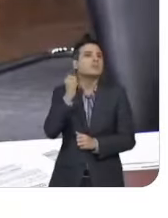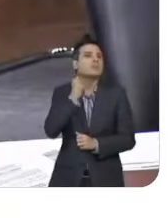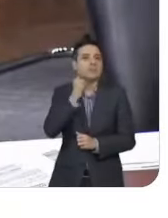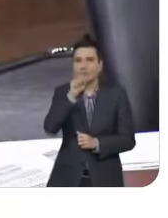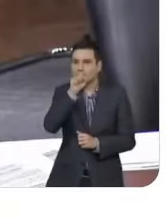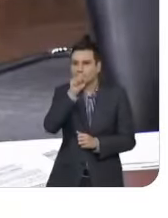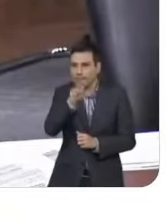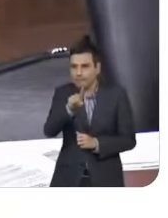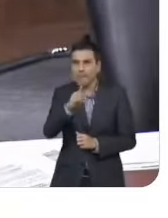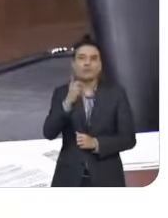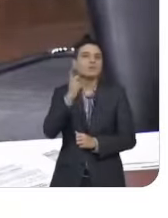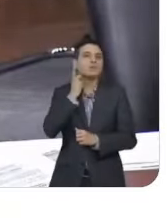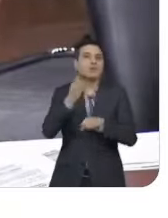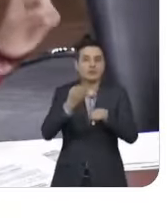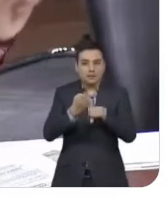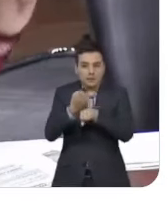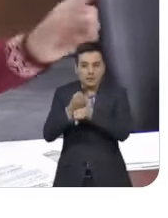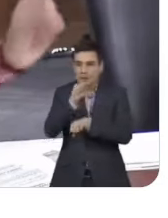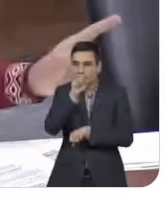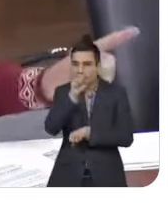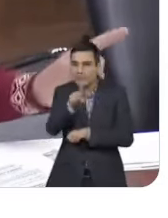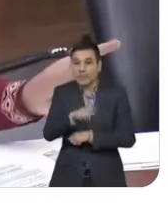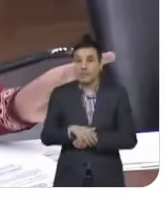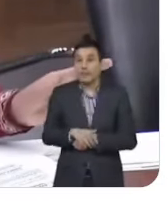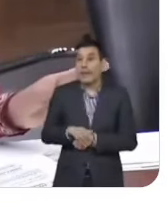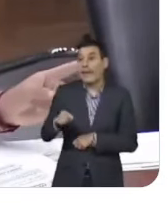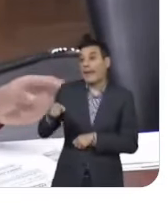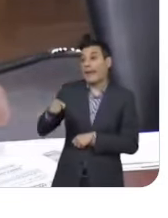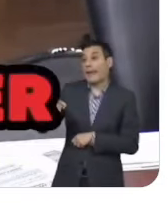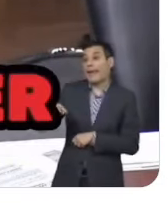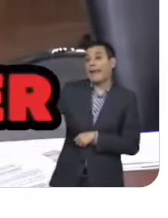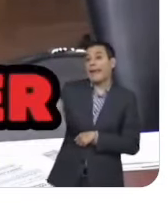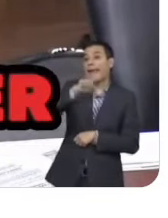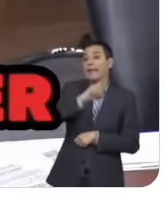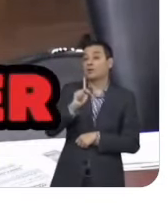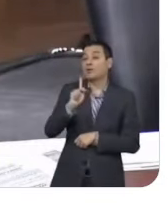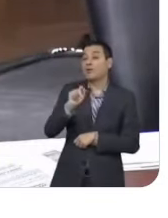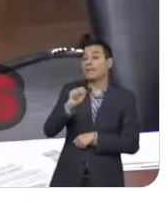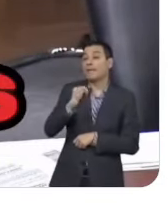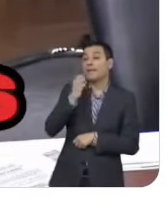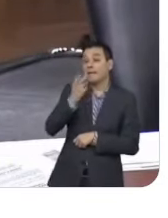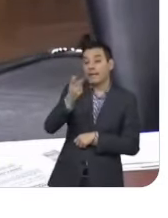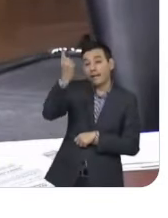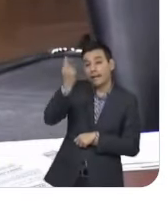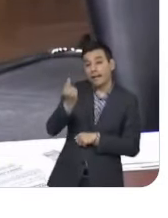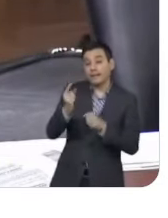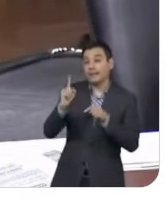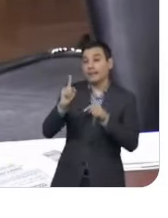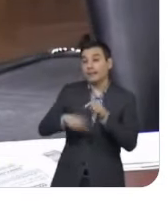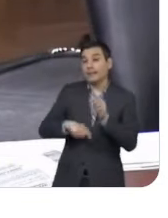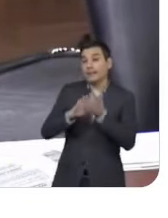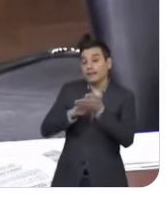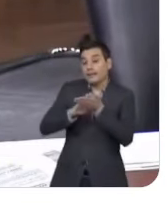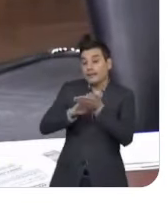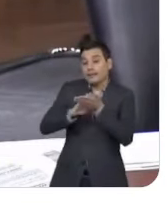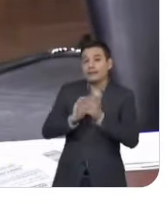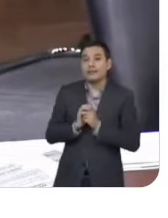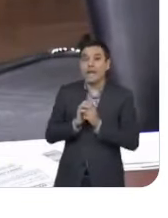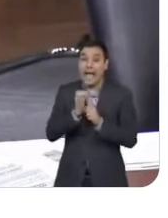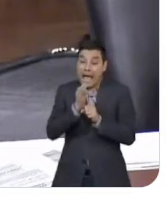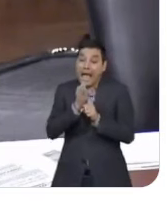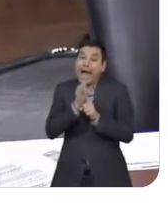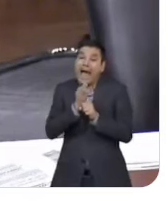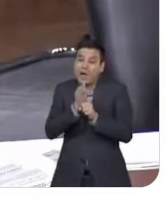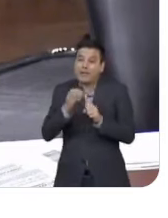esto yo creo que rematan por completo la campaña de sochil Gálvez ya no tiene manera de justificarse ahora con los